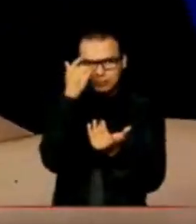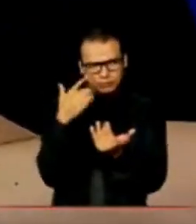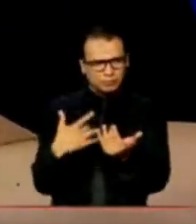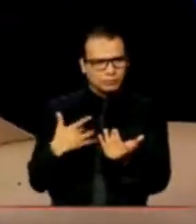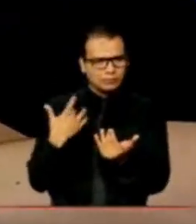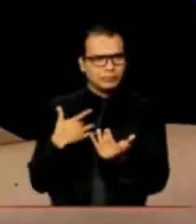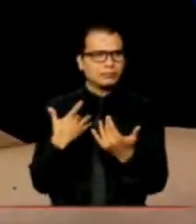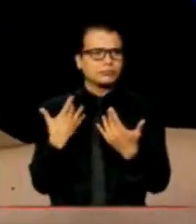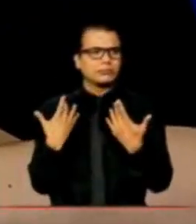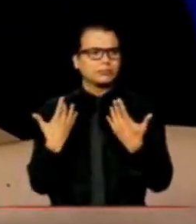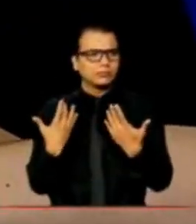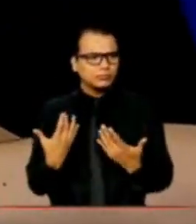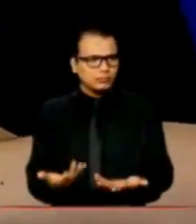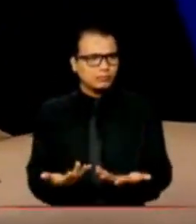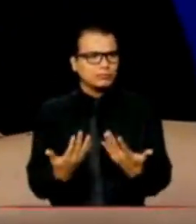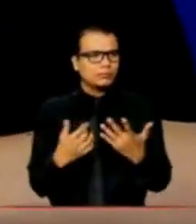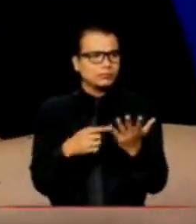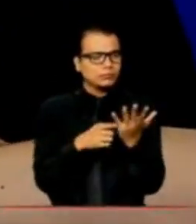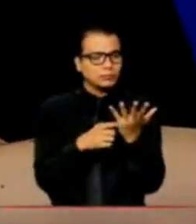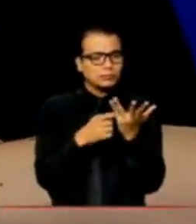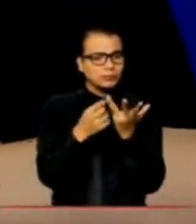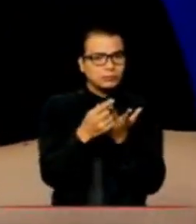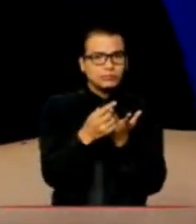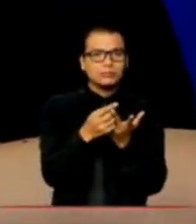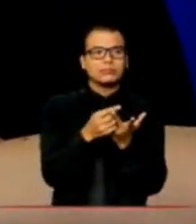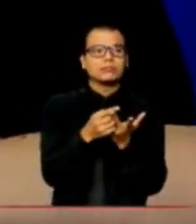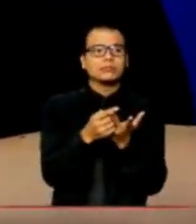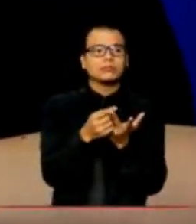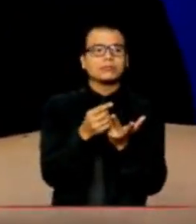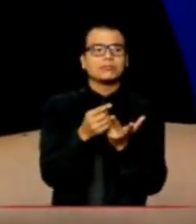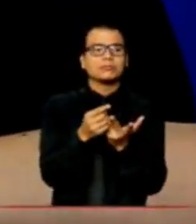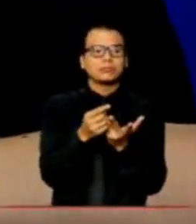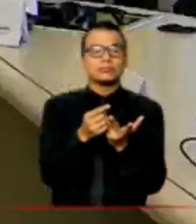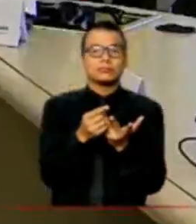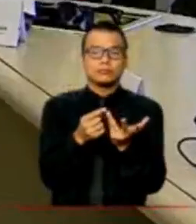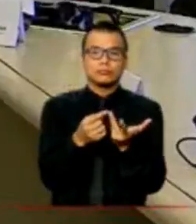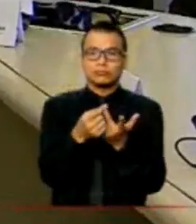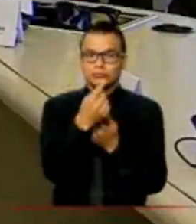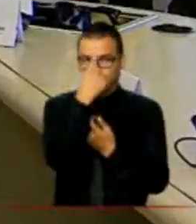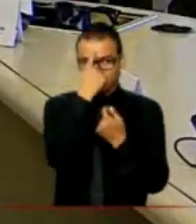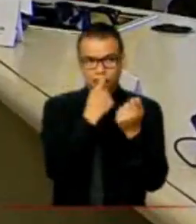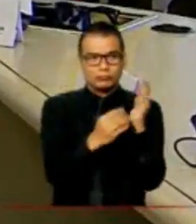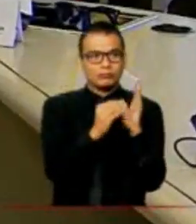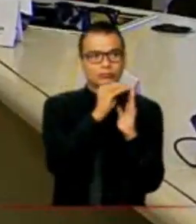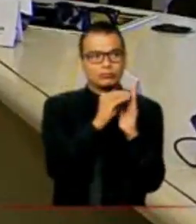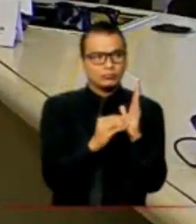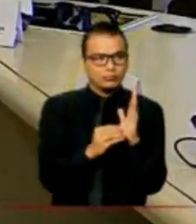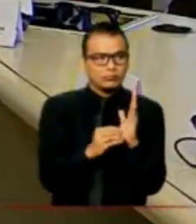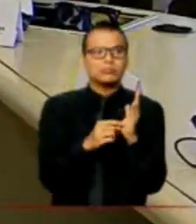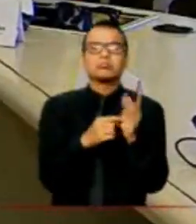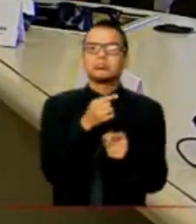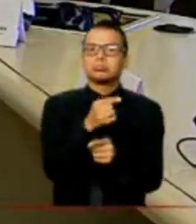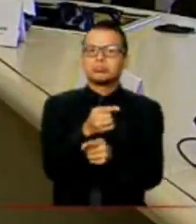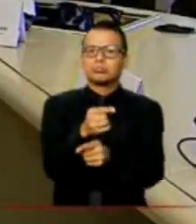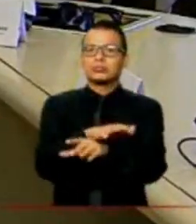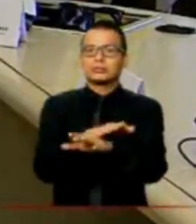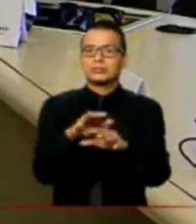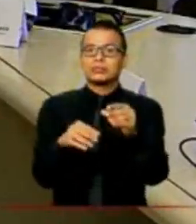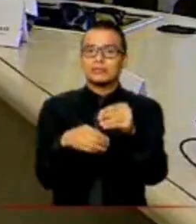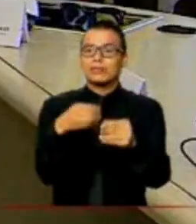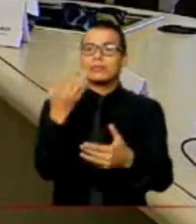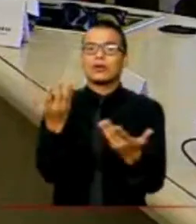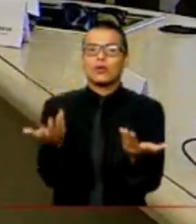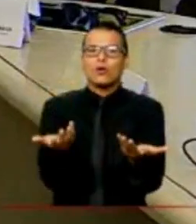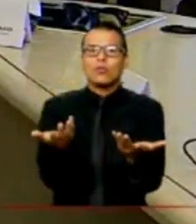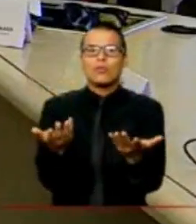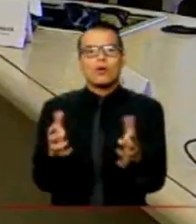lo que establecía el lineamiento, pero además incluyó el juego en su plan de desarrollo, un compromiso en 4 años para sentar las bases de un proceso